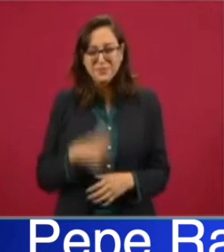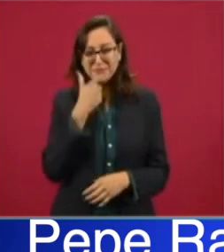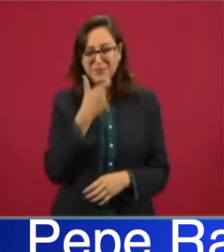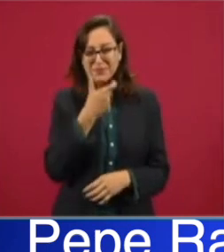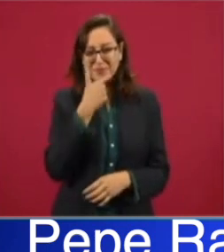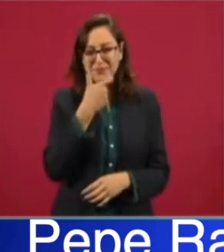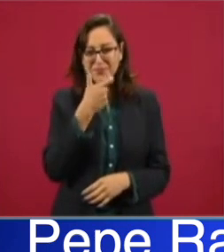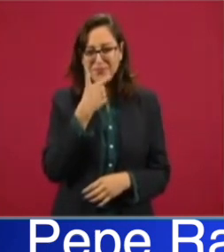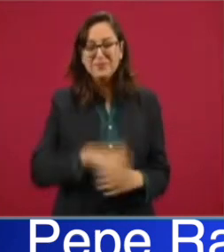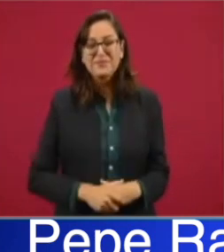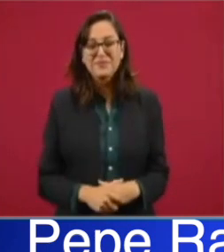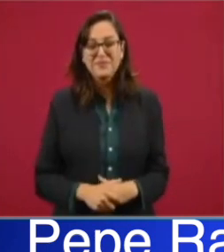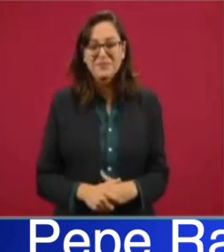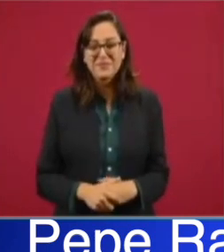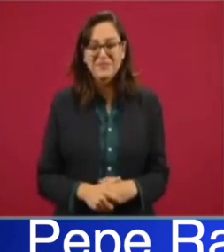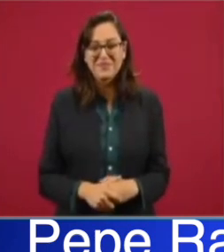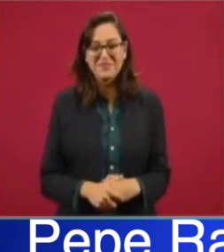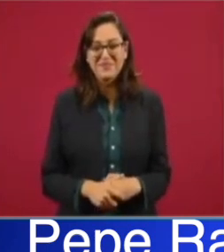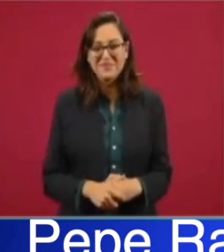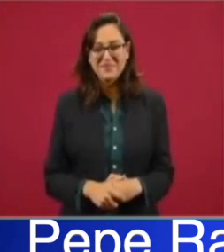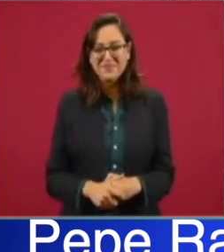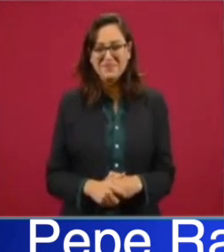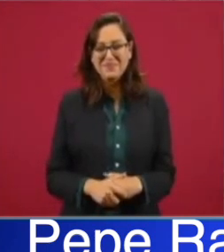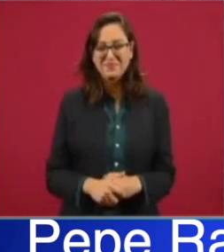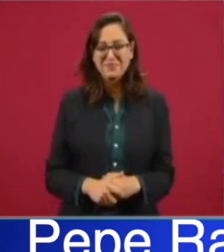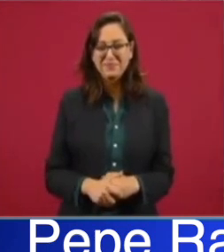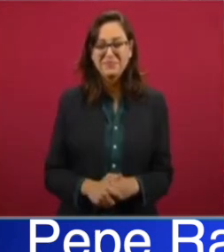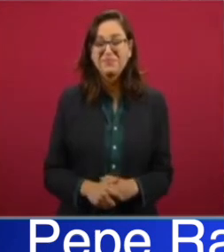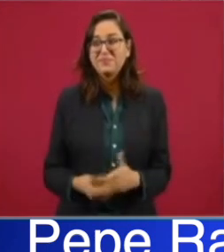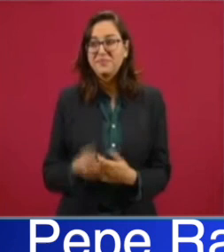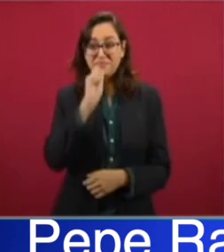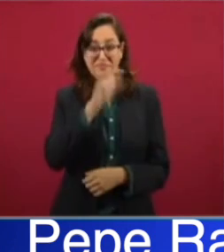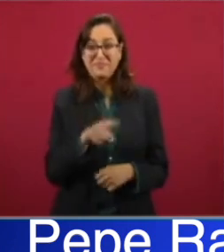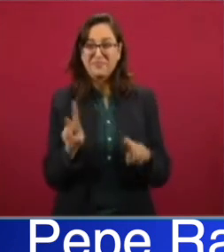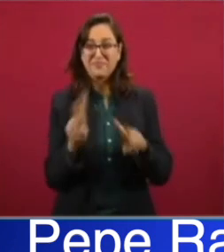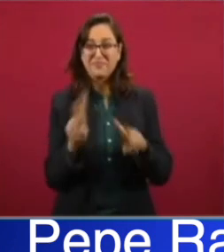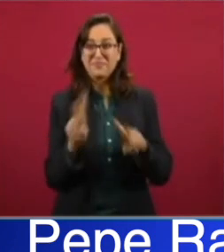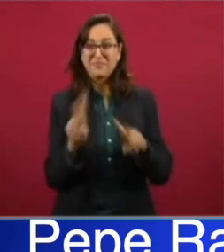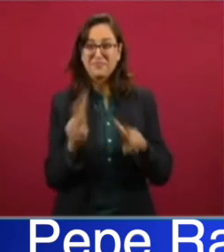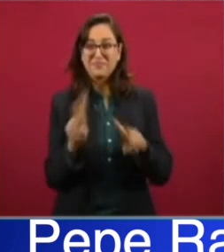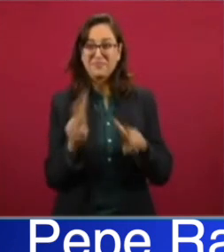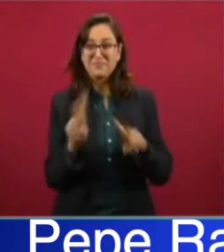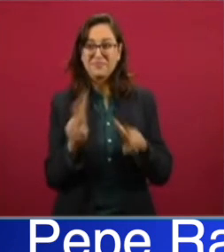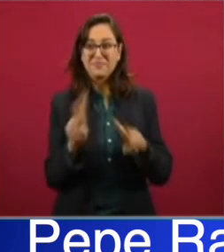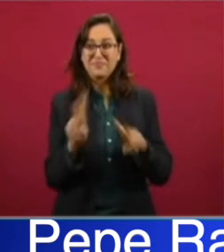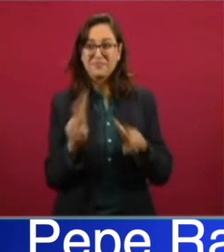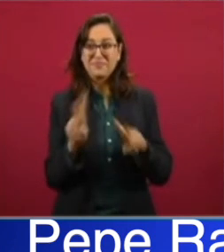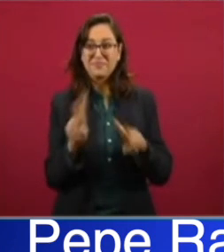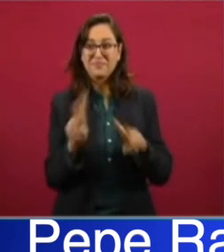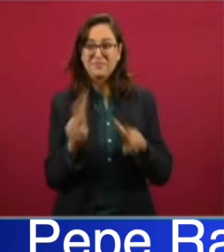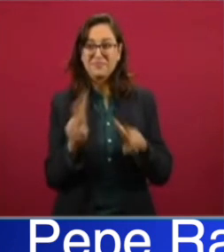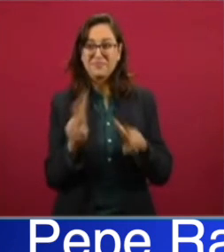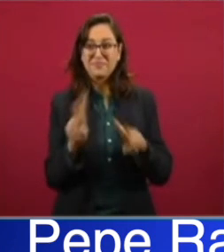Bueno. Sobre ese mismo tema de los fideicomisos, nada más, ayer la Secretaría de Hacienda... Pues ahí está lo que comentó el